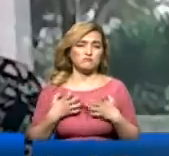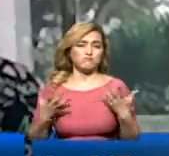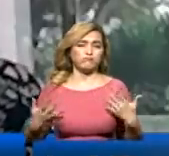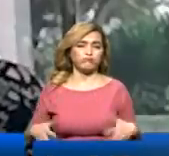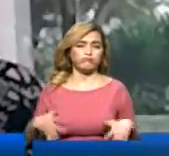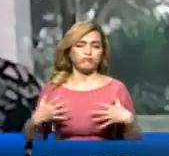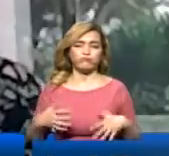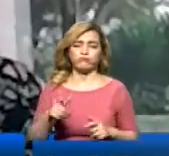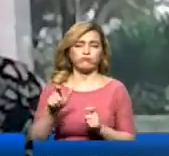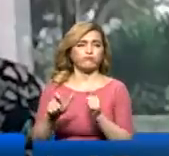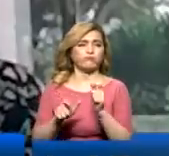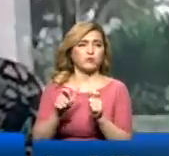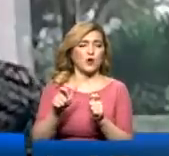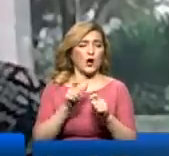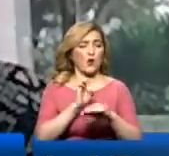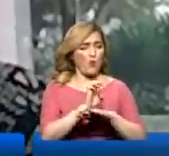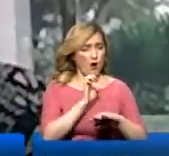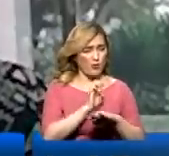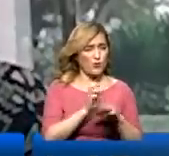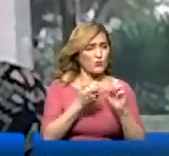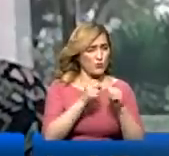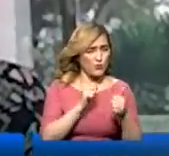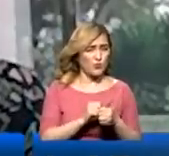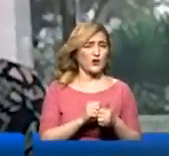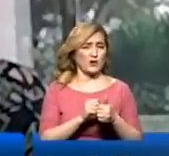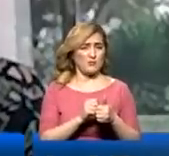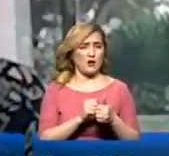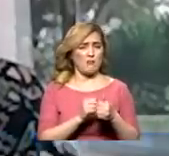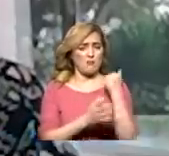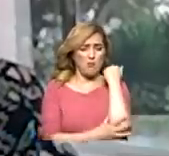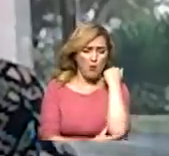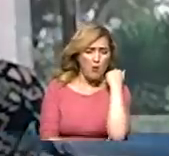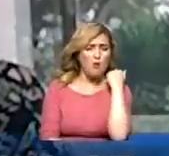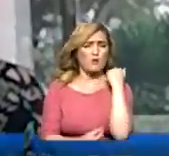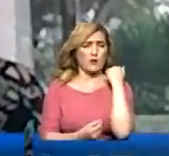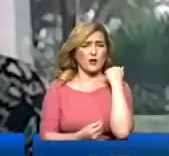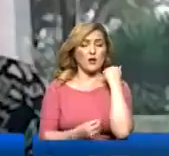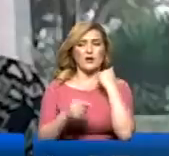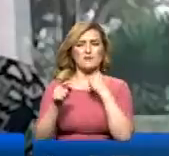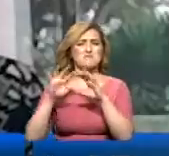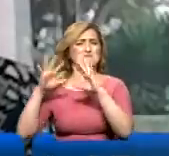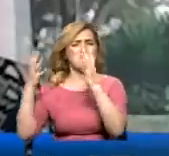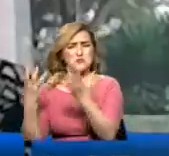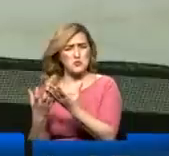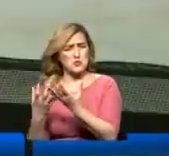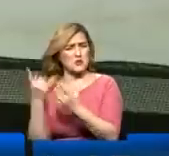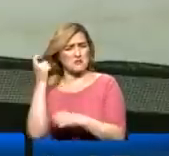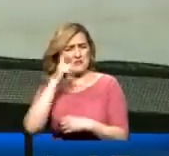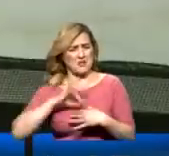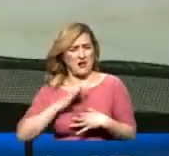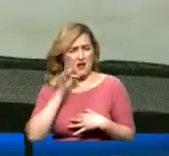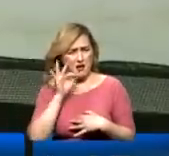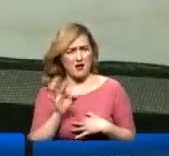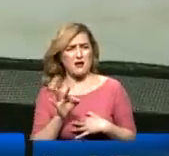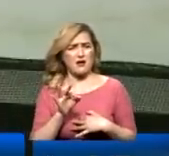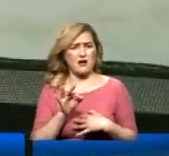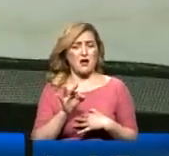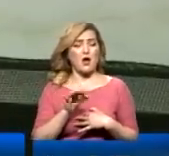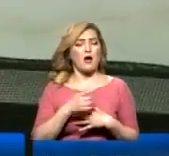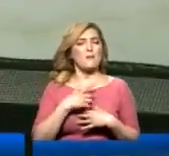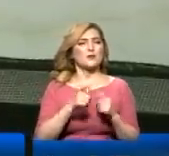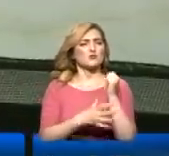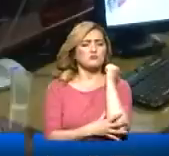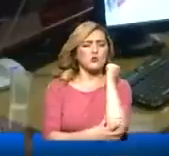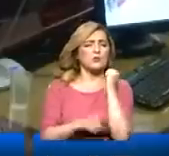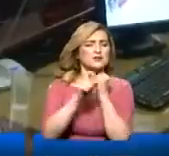en que vive no solamente el país, sino el mundo, donde cada dólar, sobre todo en el sector salud en este momento, es fundamental. El Ejecutivo envió un